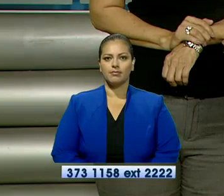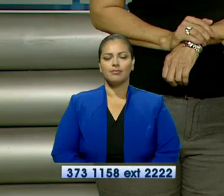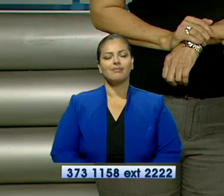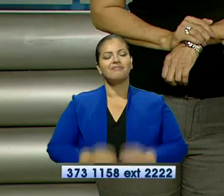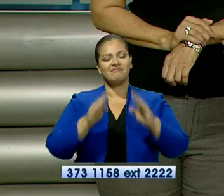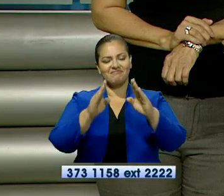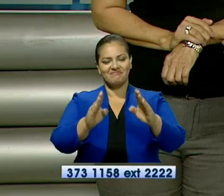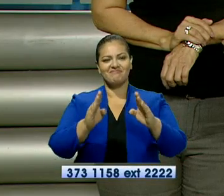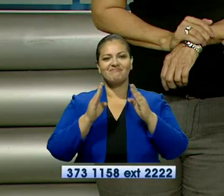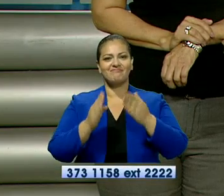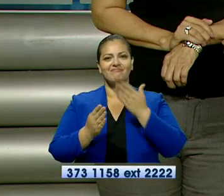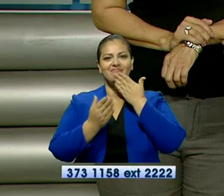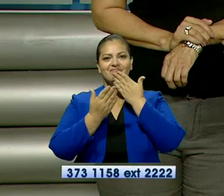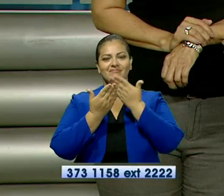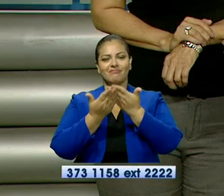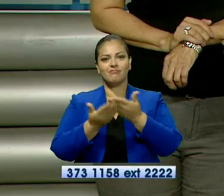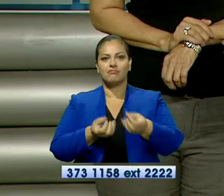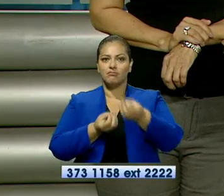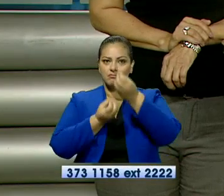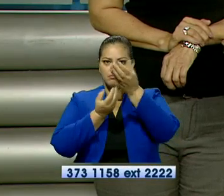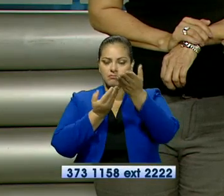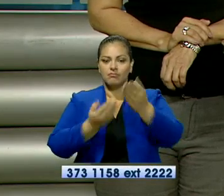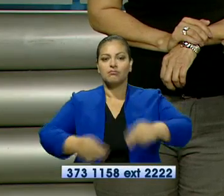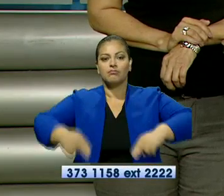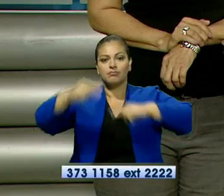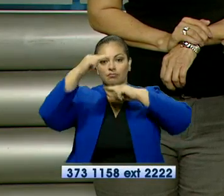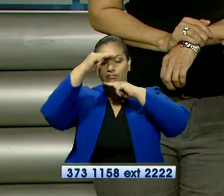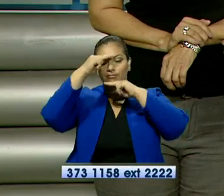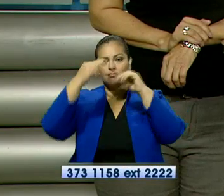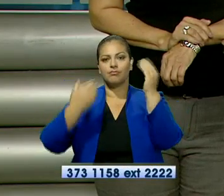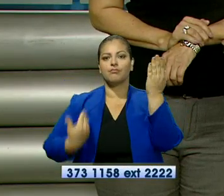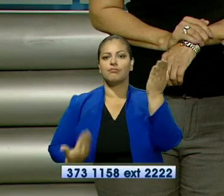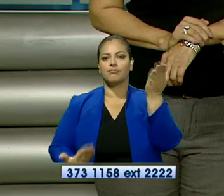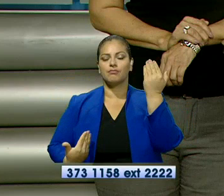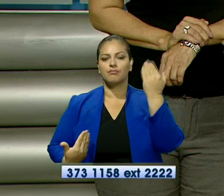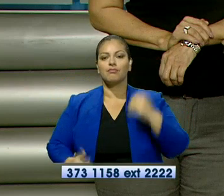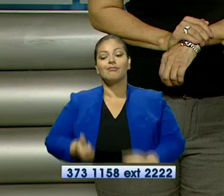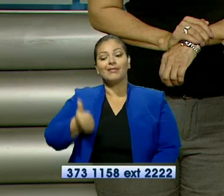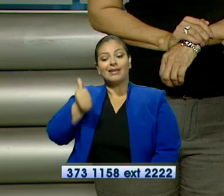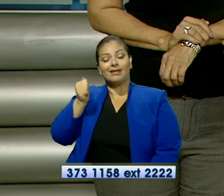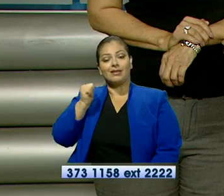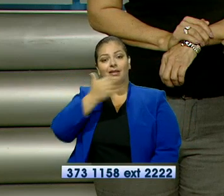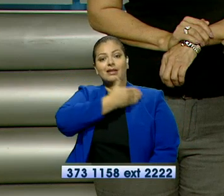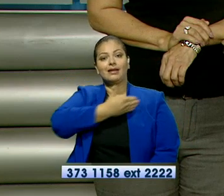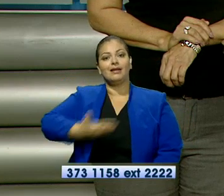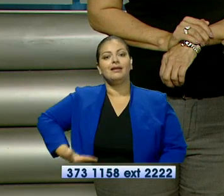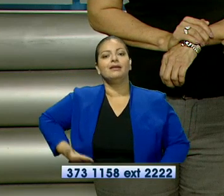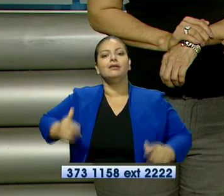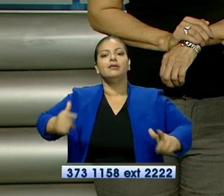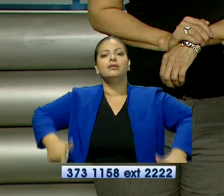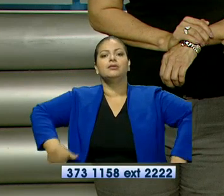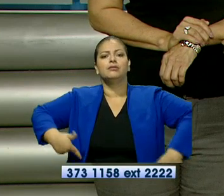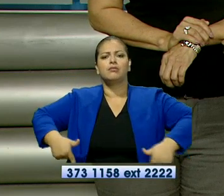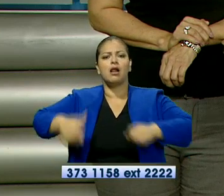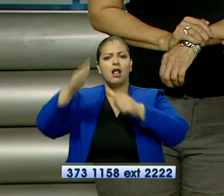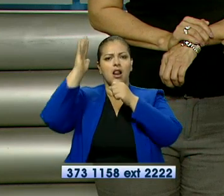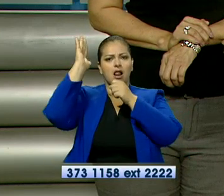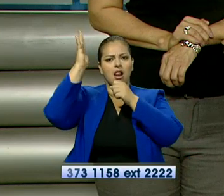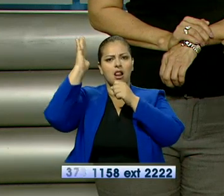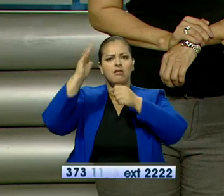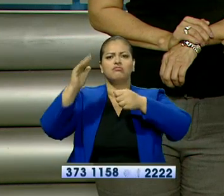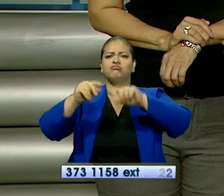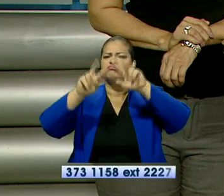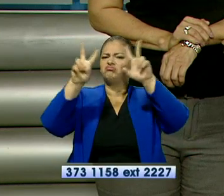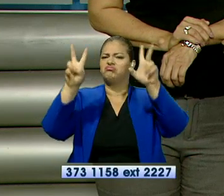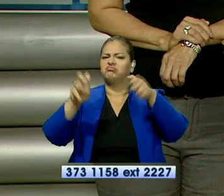Gracias por su sintonía. Continuamos ahora con la información política. El presidente Lenín Moreno anunció el inicio del proceso de eliminación